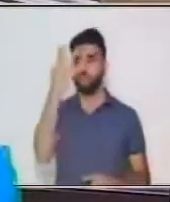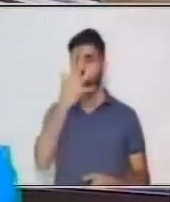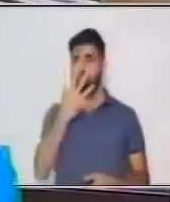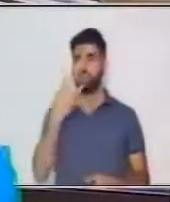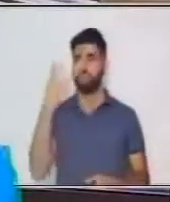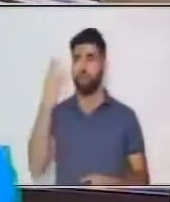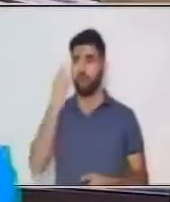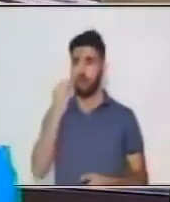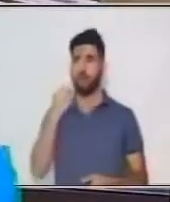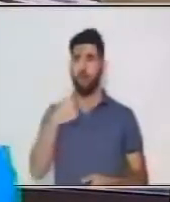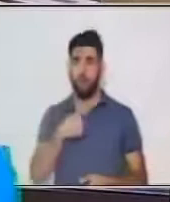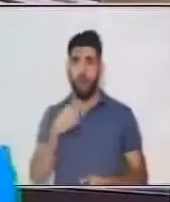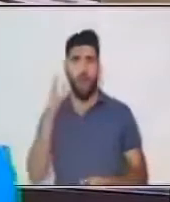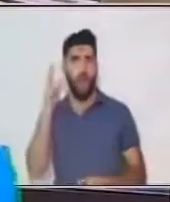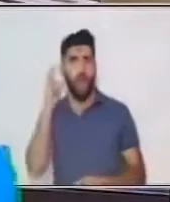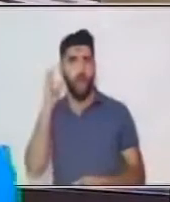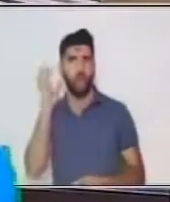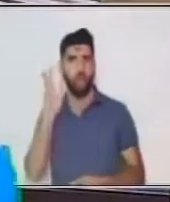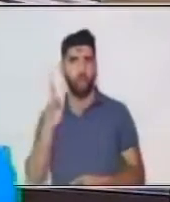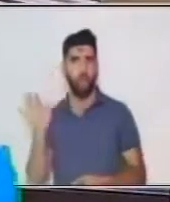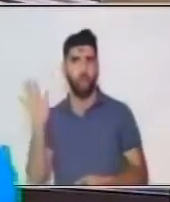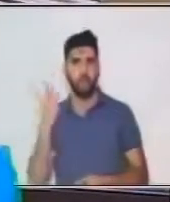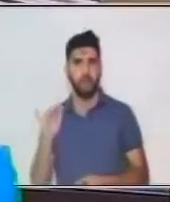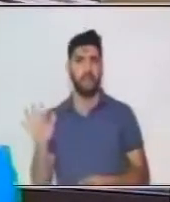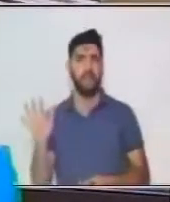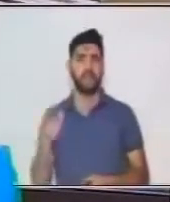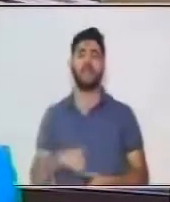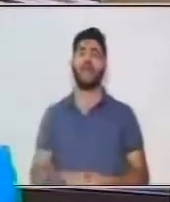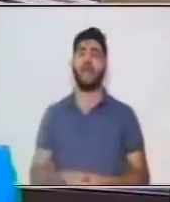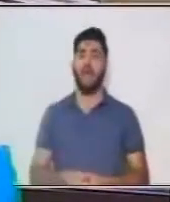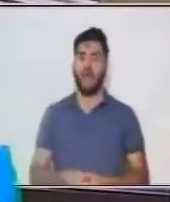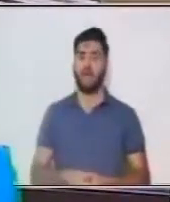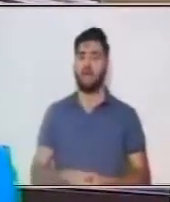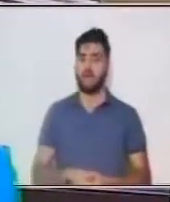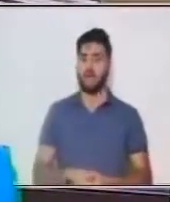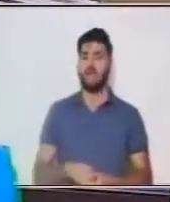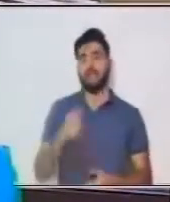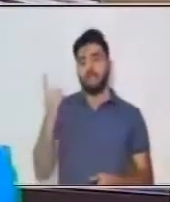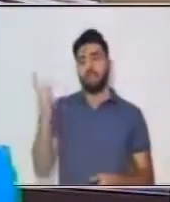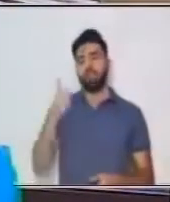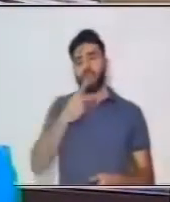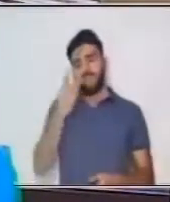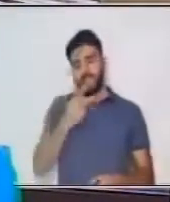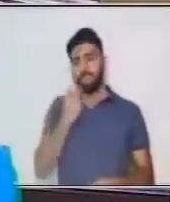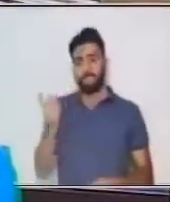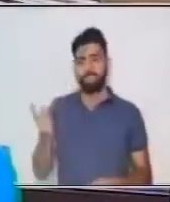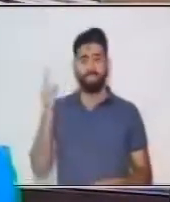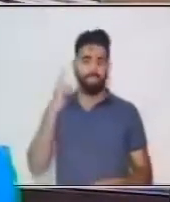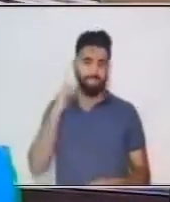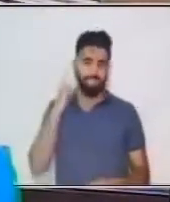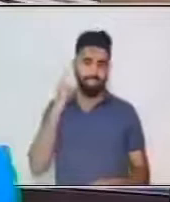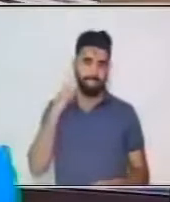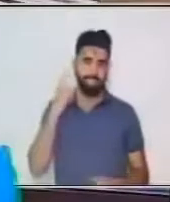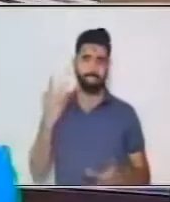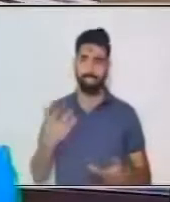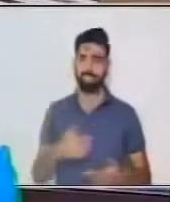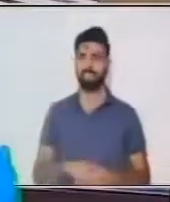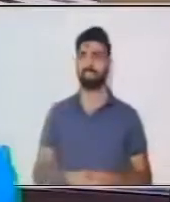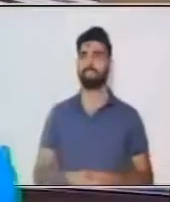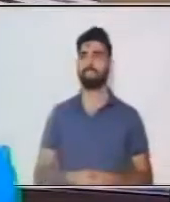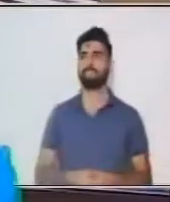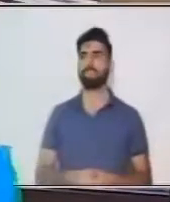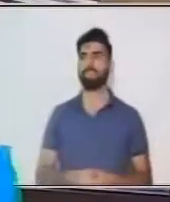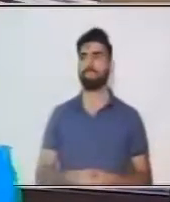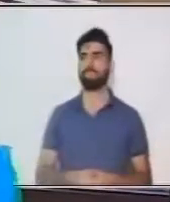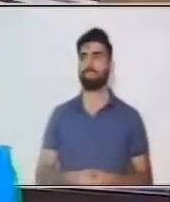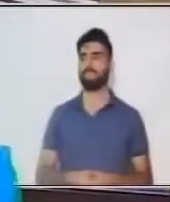las mañanas y es la de mi madre. ¿Cómo vas a escuchar la voz de mamá? Por medio del sentido de